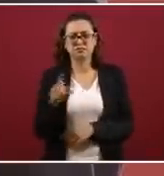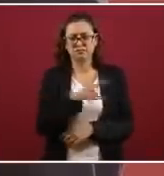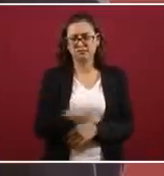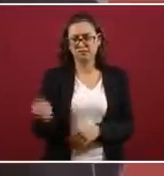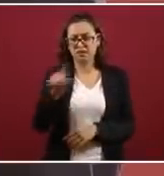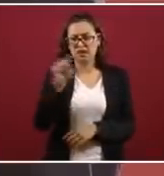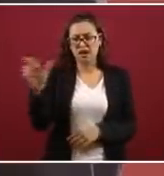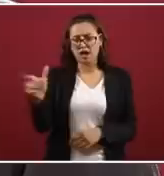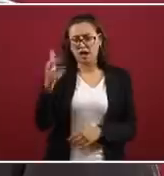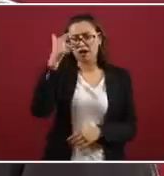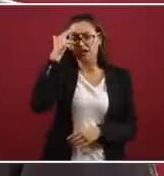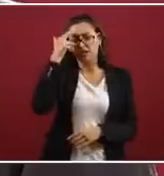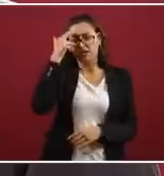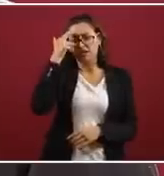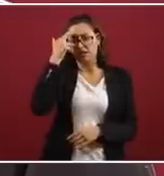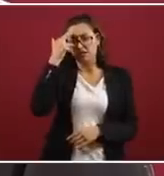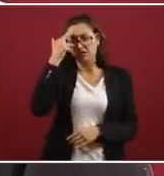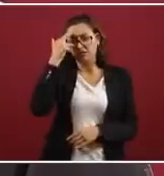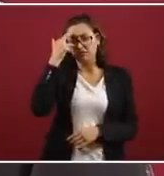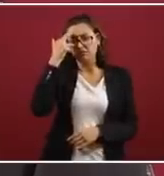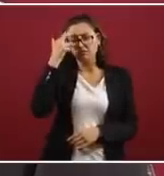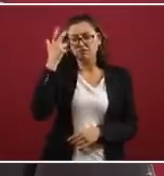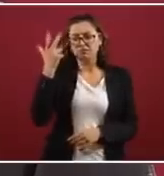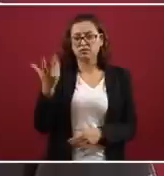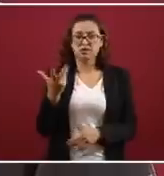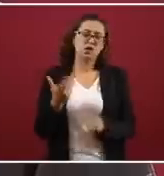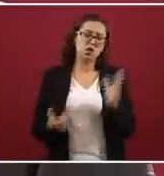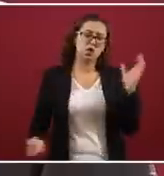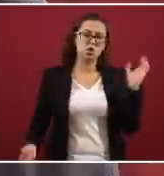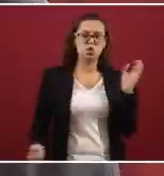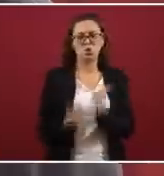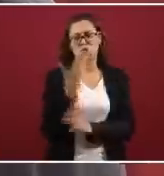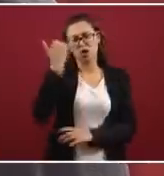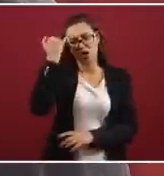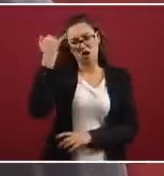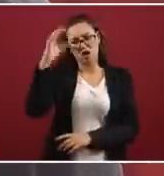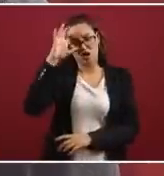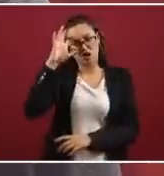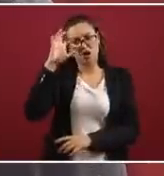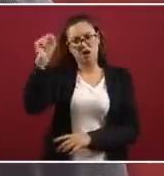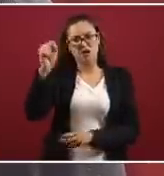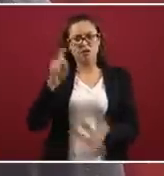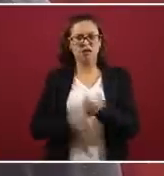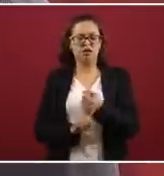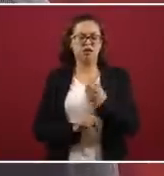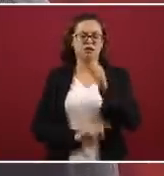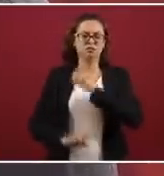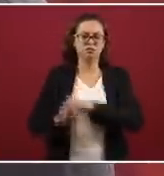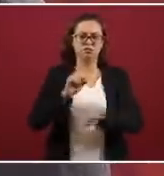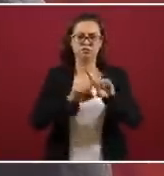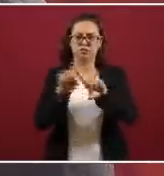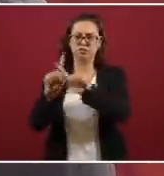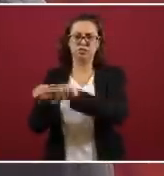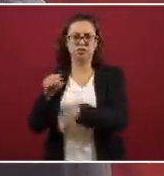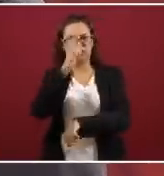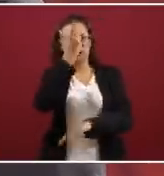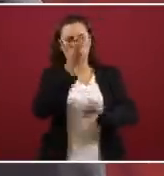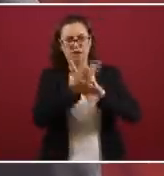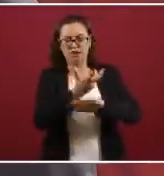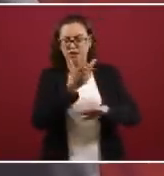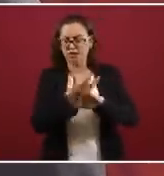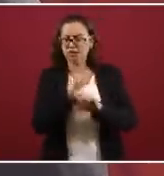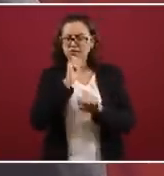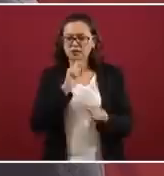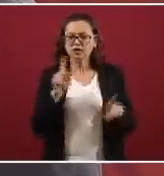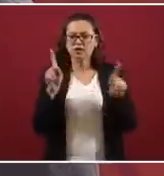yo les comentaba que ya hay un nuevo paradigma en corporaciones de Estados Unidos en donde no solo